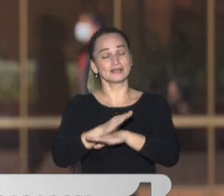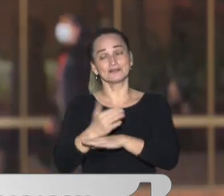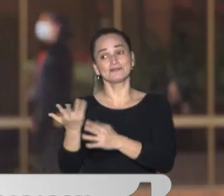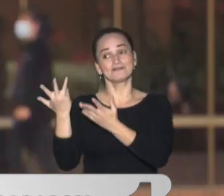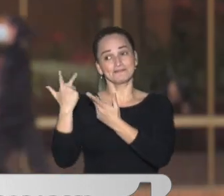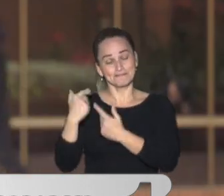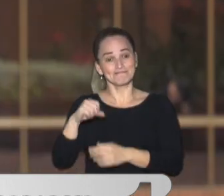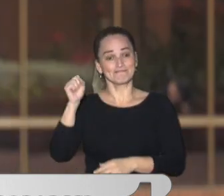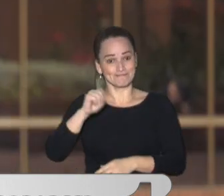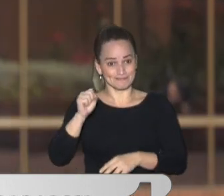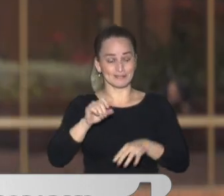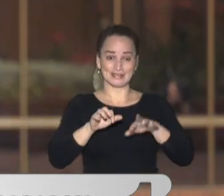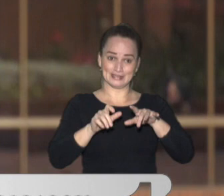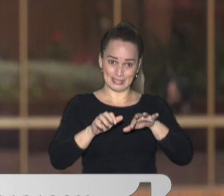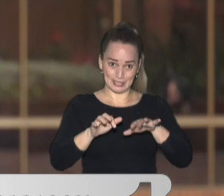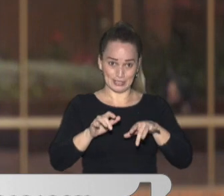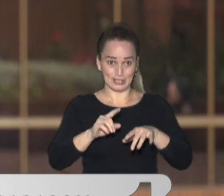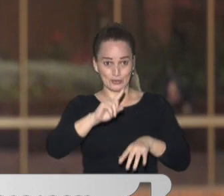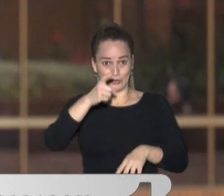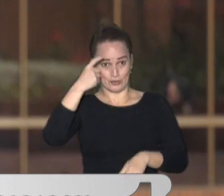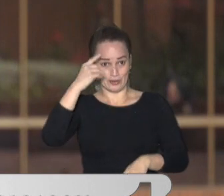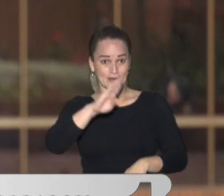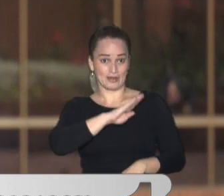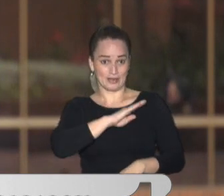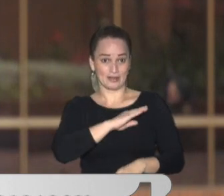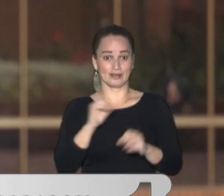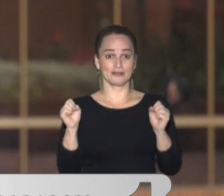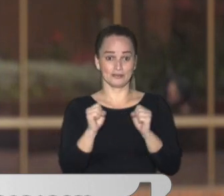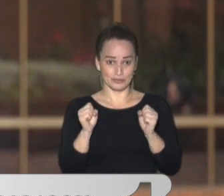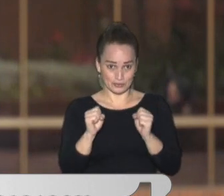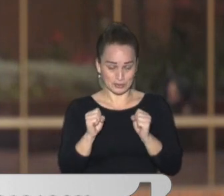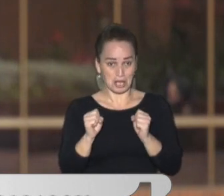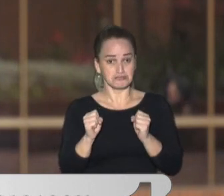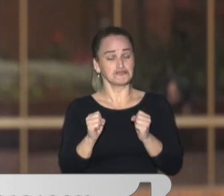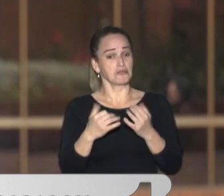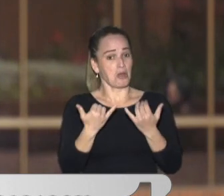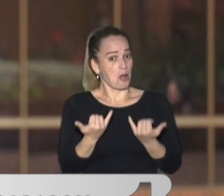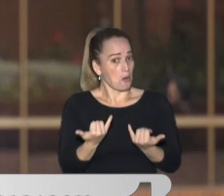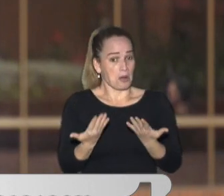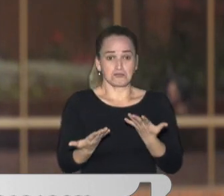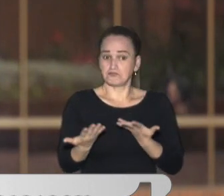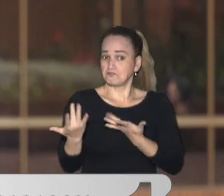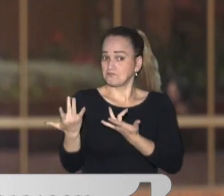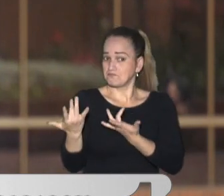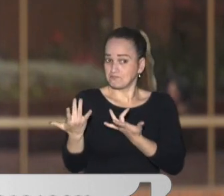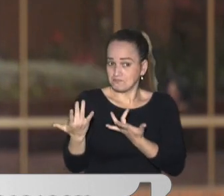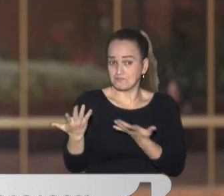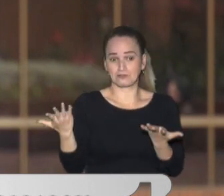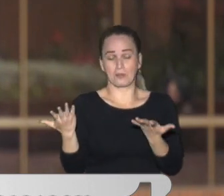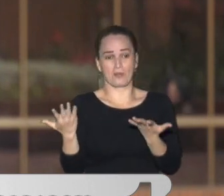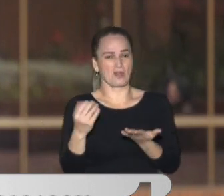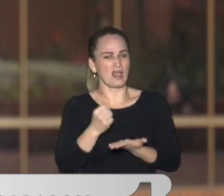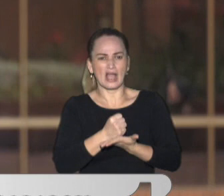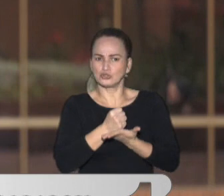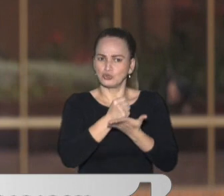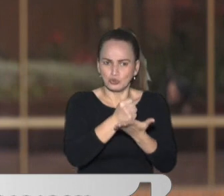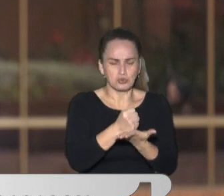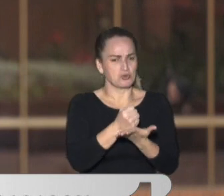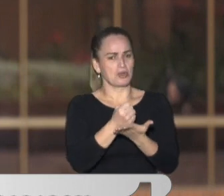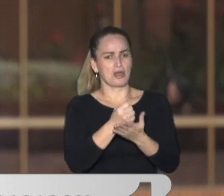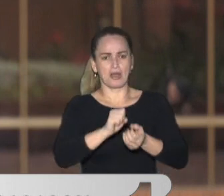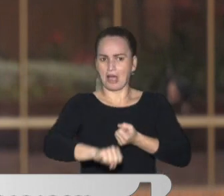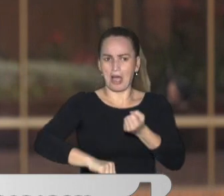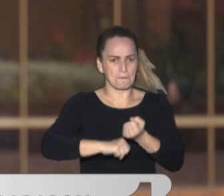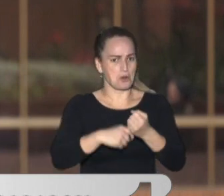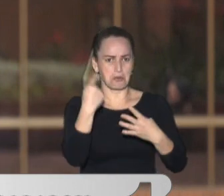mesa de diálogo en la Secretaría de Gobierno de la Alcaldía de Bogotá. Hasta el momento no se saben exactamente cuáles son esos auxilios, pero se espera